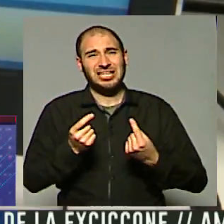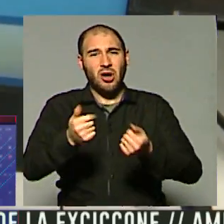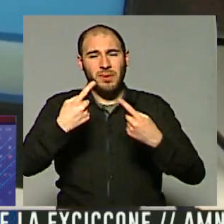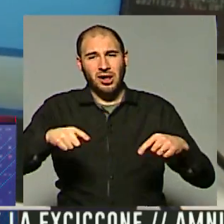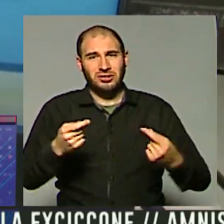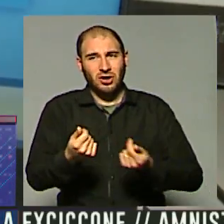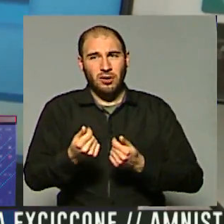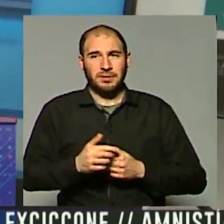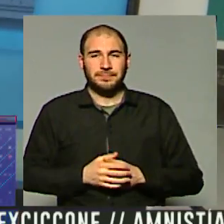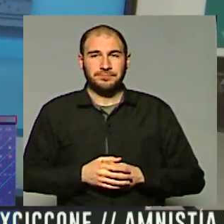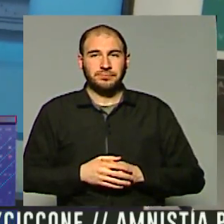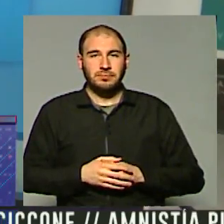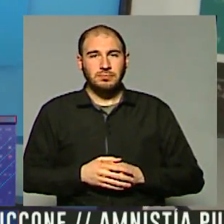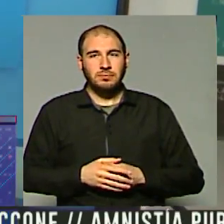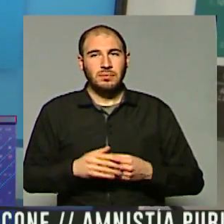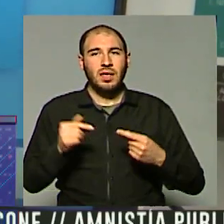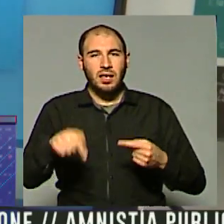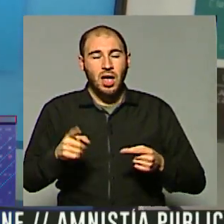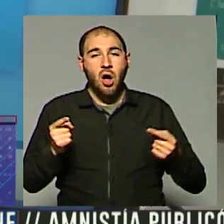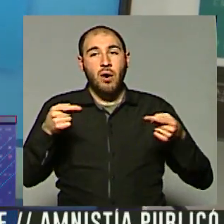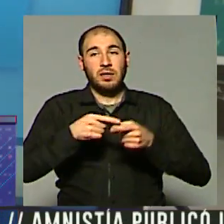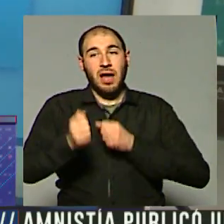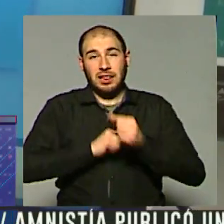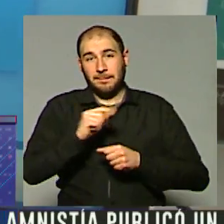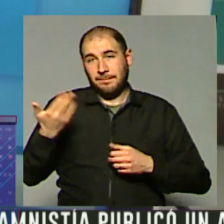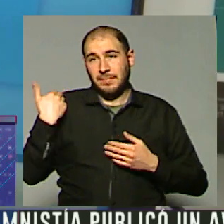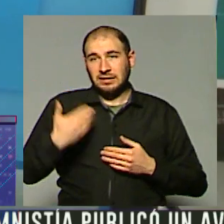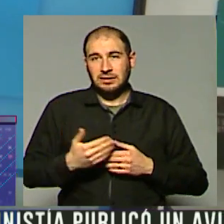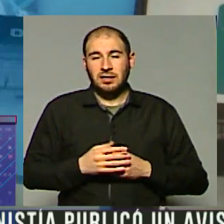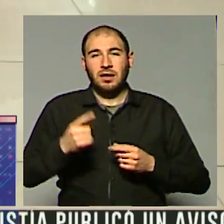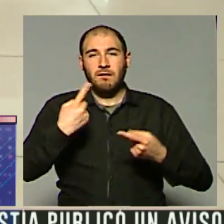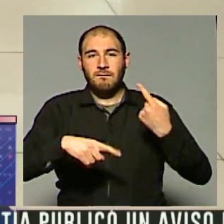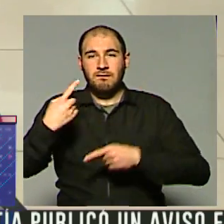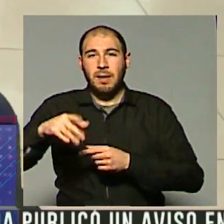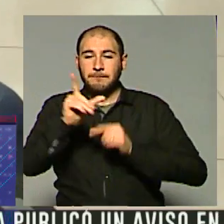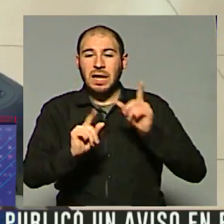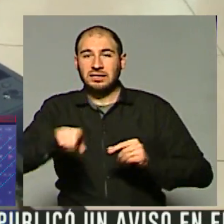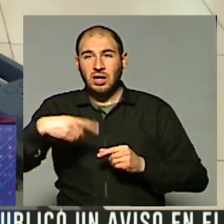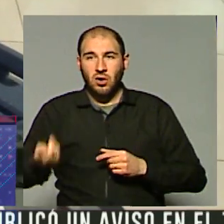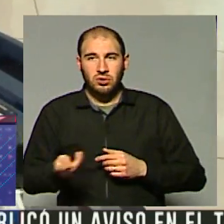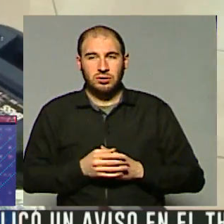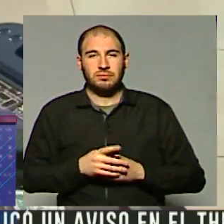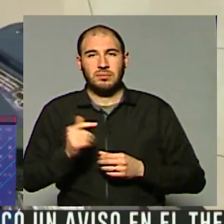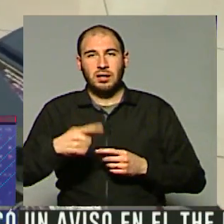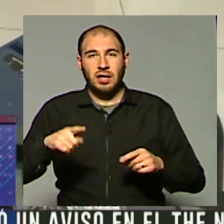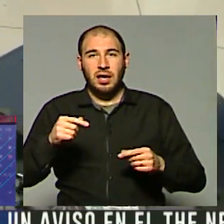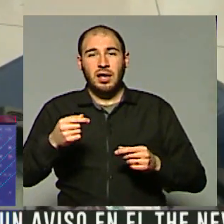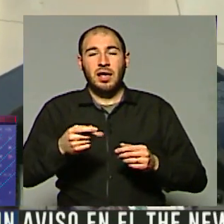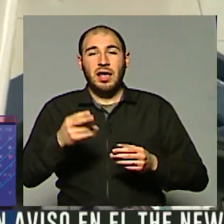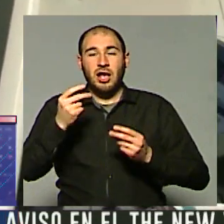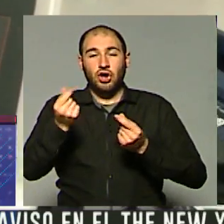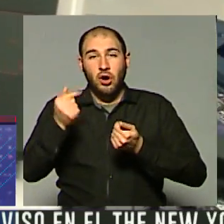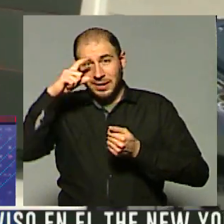tipo de productos y evidentemente lo que se buscaba hasta hace unos meses era la alternativa de otros países, donde se encontraba con una